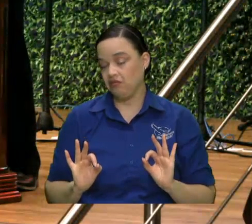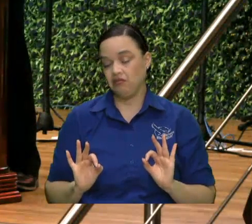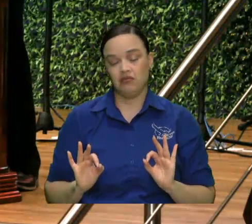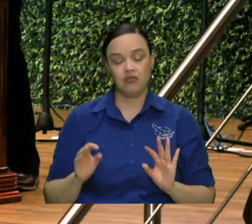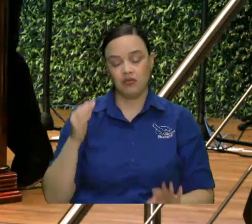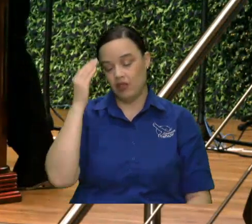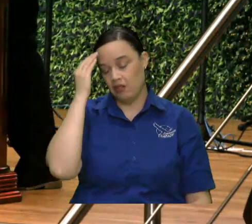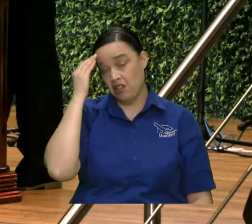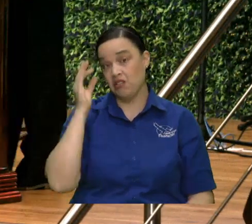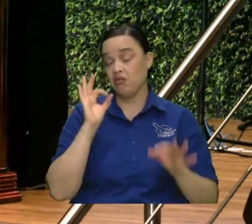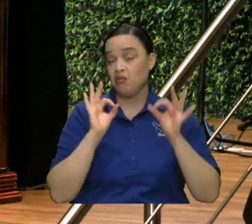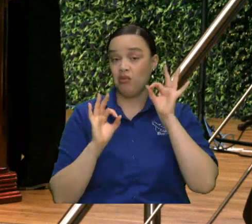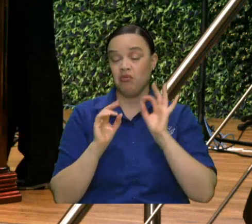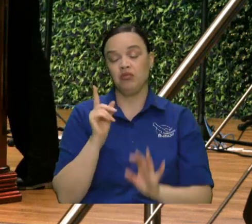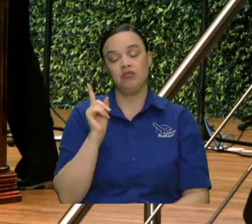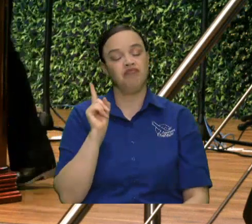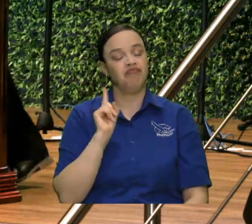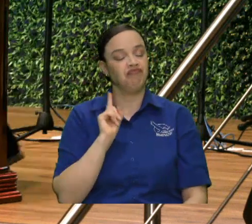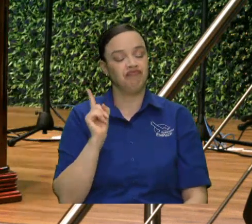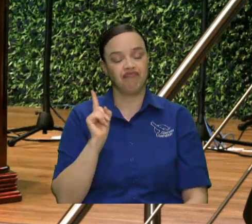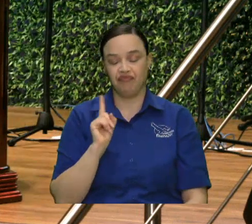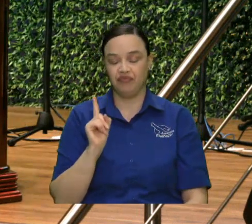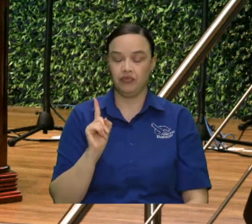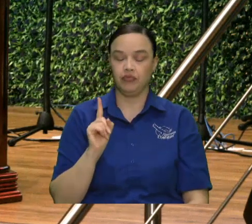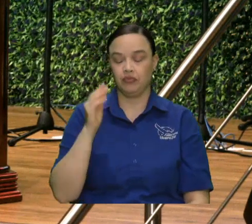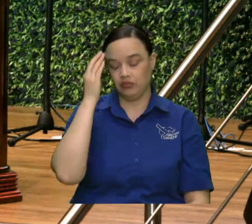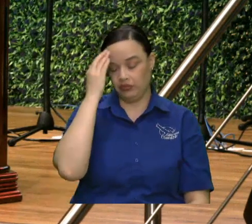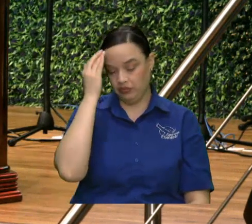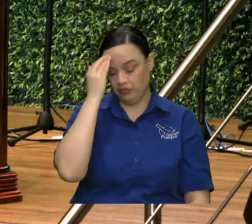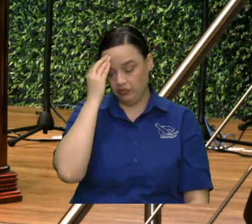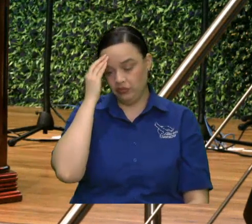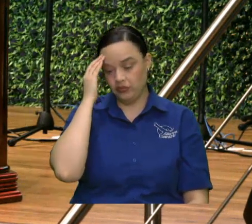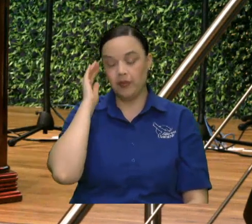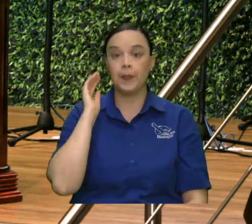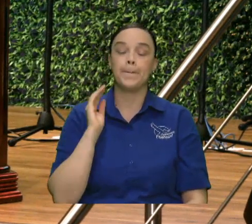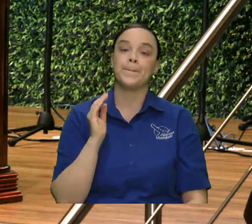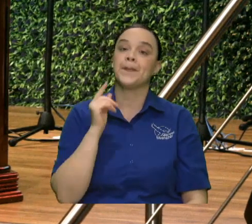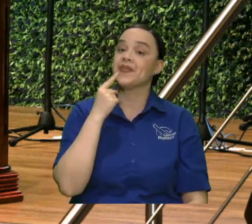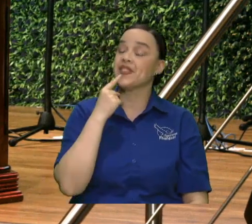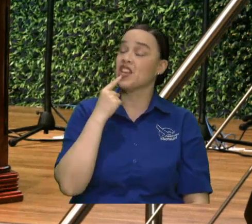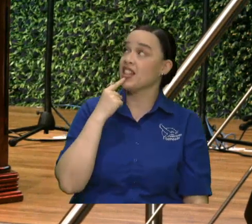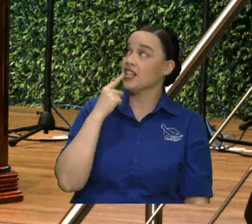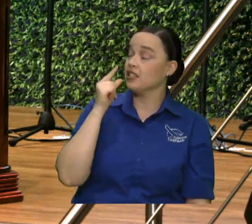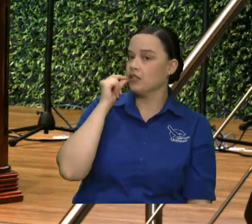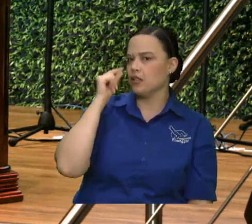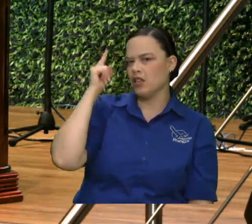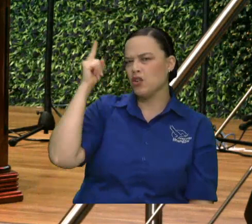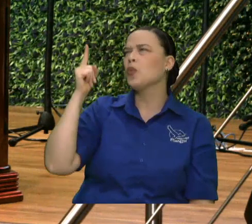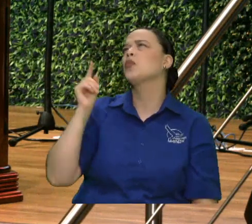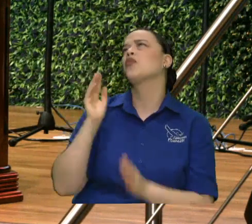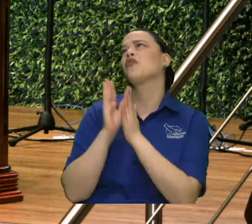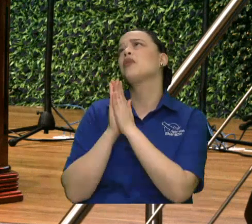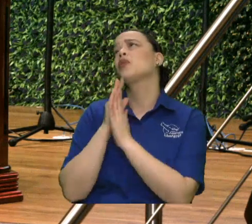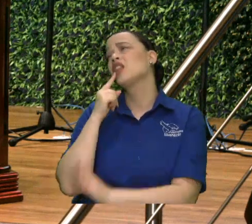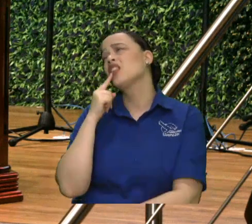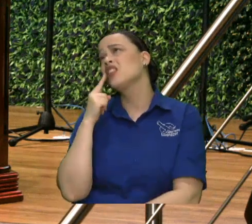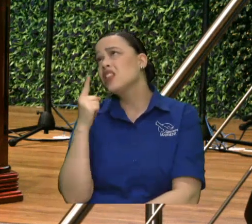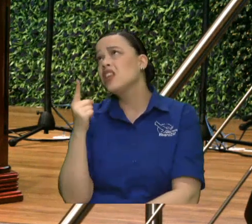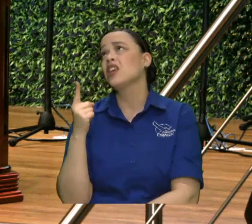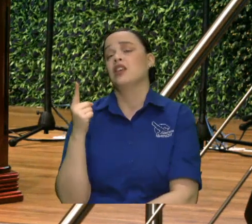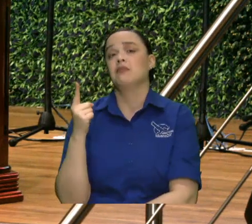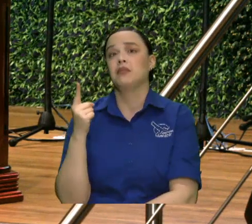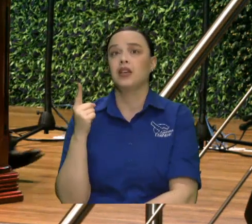mire para mí fue un gozo tremendo porque yo le decía señor señor confirma mente y aunque no me lo crea me lo confirmó a